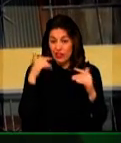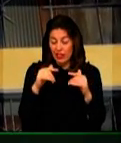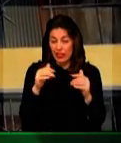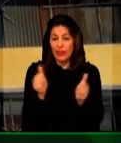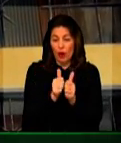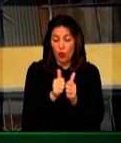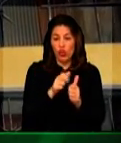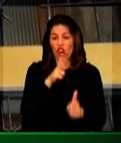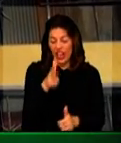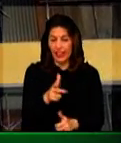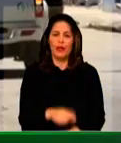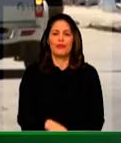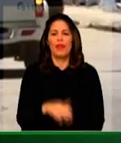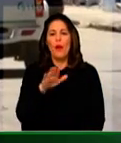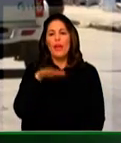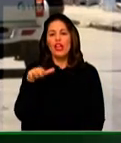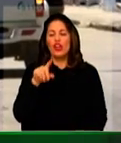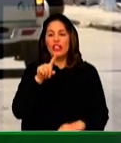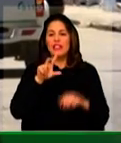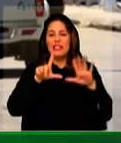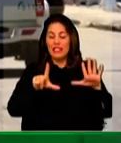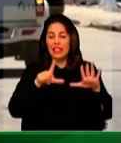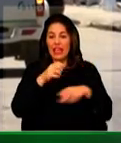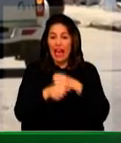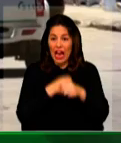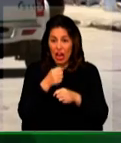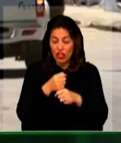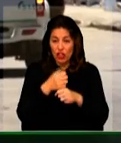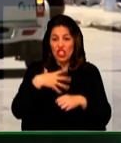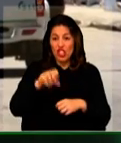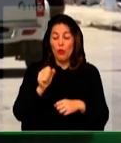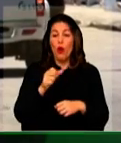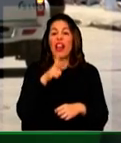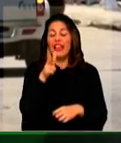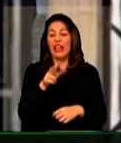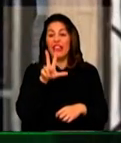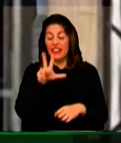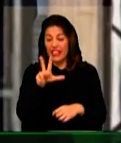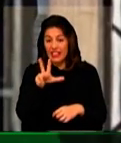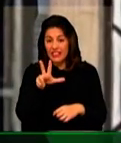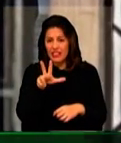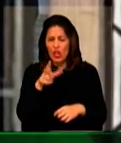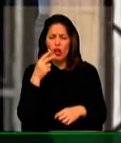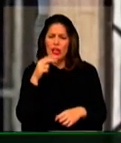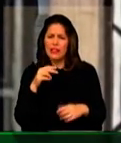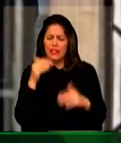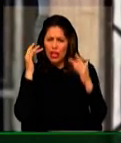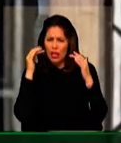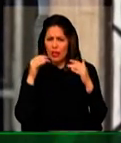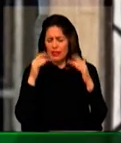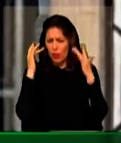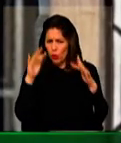Todo comenzó cuando una menor de 17 años llevó a su hija de 3 a un CAIF de San Carlos, donde las educadoras observaron que la menor